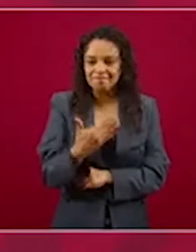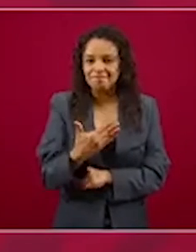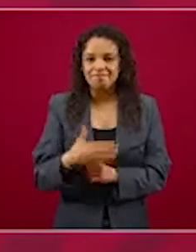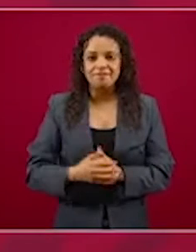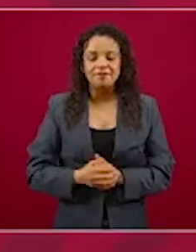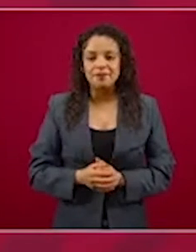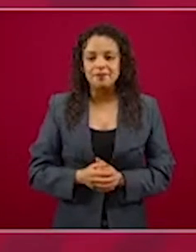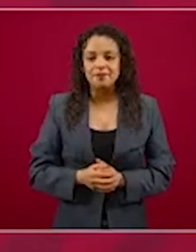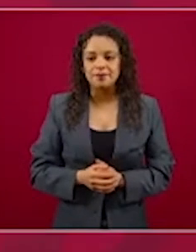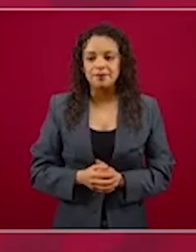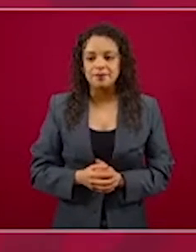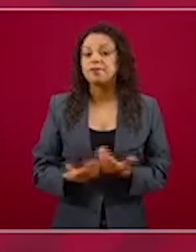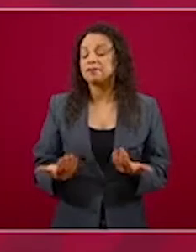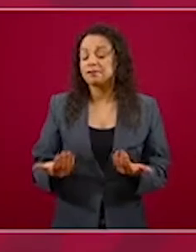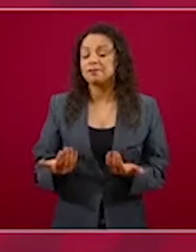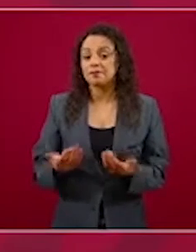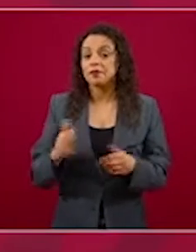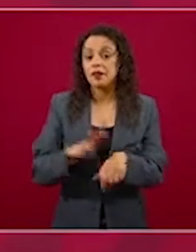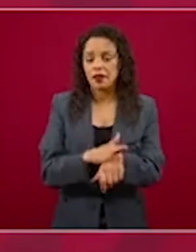porque